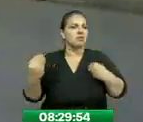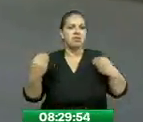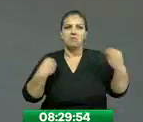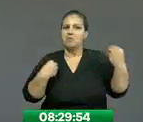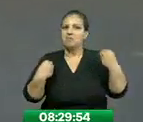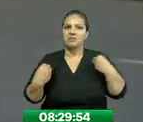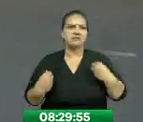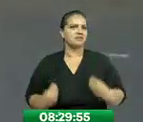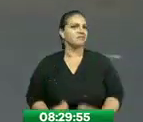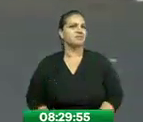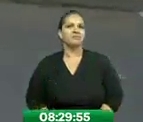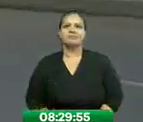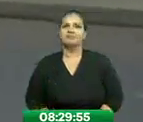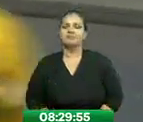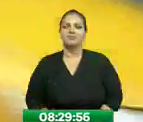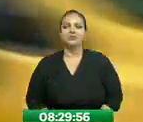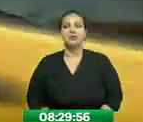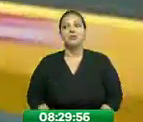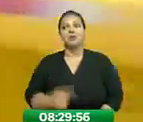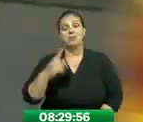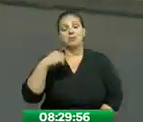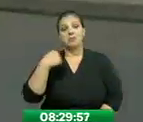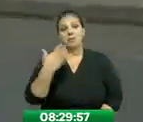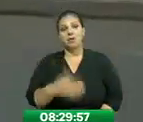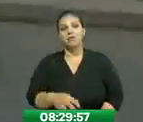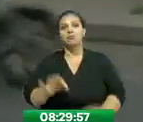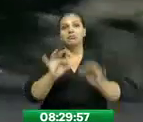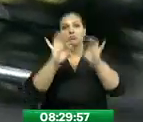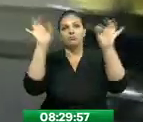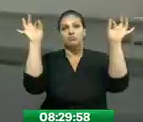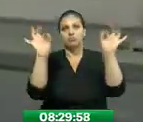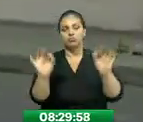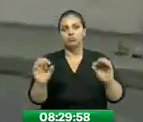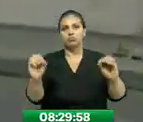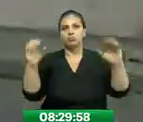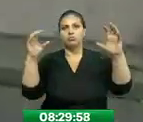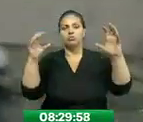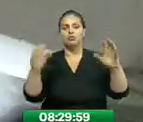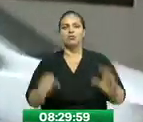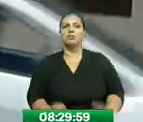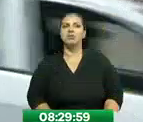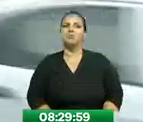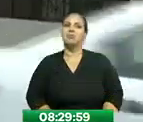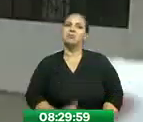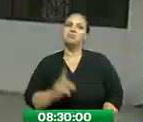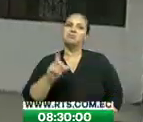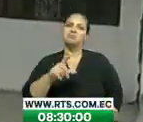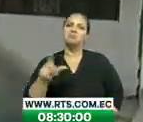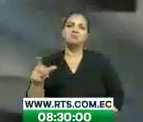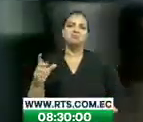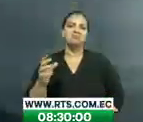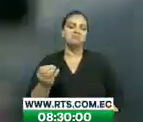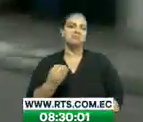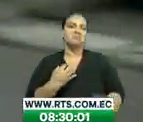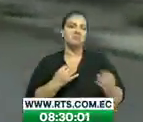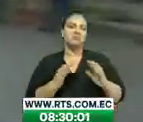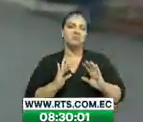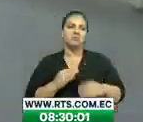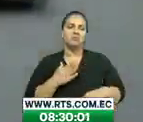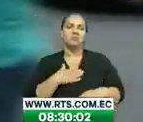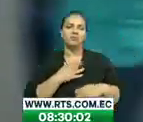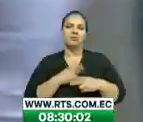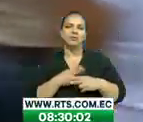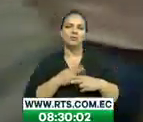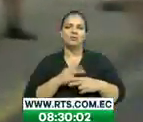cuando ya se restablezca el servicio. Perfecto, muchísimas gracias. Una vez más, por favor, su nombre y su cargo. Luis Intriago, supervisor de la empresa eléctrica.